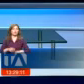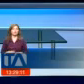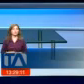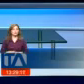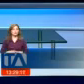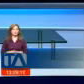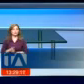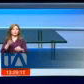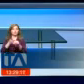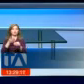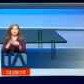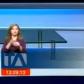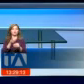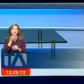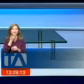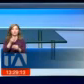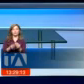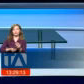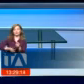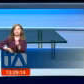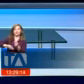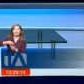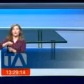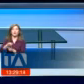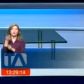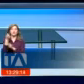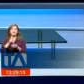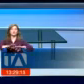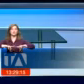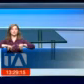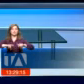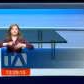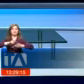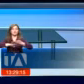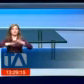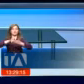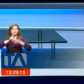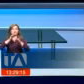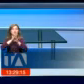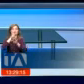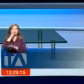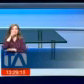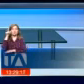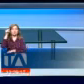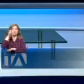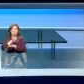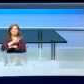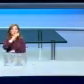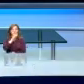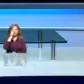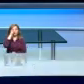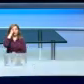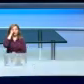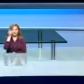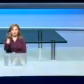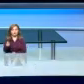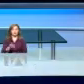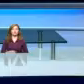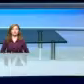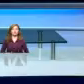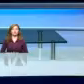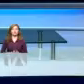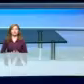de reparación al Estado ecuatoriano por los hechos de corrupción en los contratos con funcionarios públicos del gobierno de Correa. Freddy Paredes